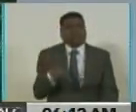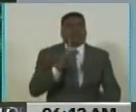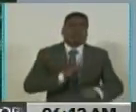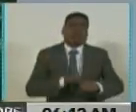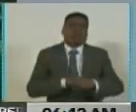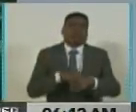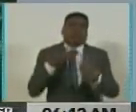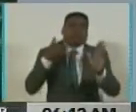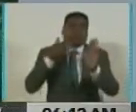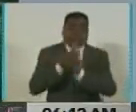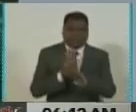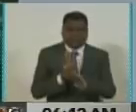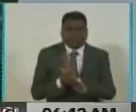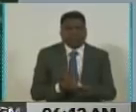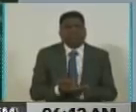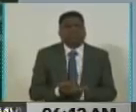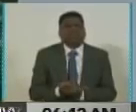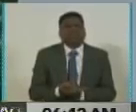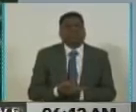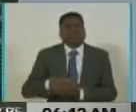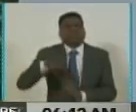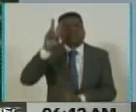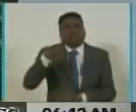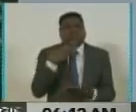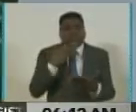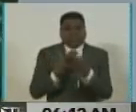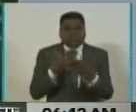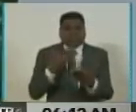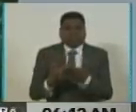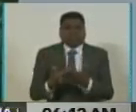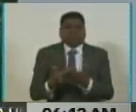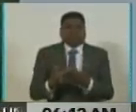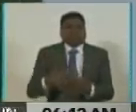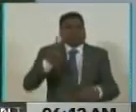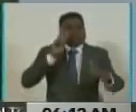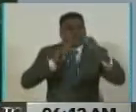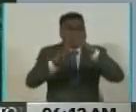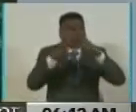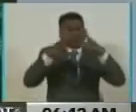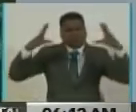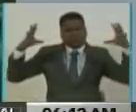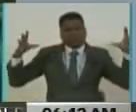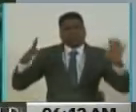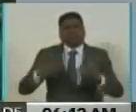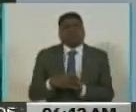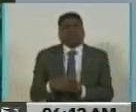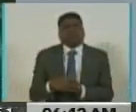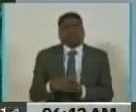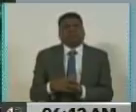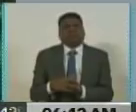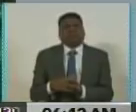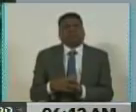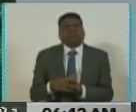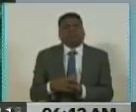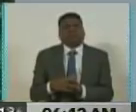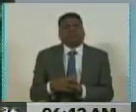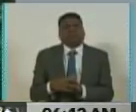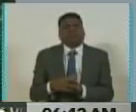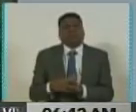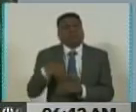viviendo y porque el país creo que está demandando esa visión más global, más pensando en